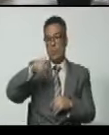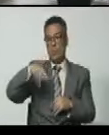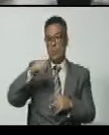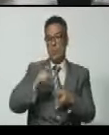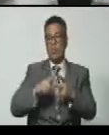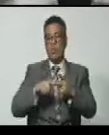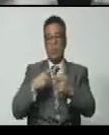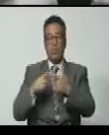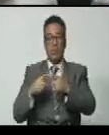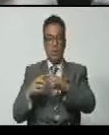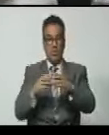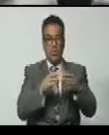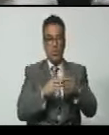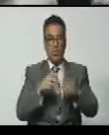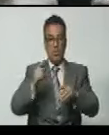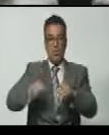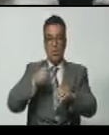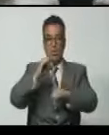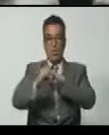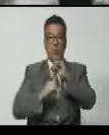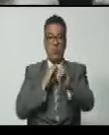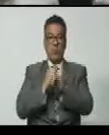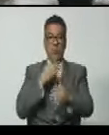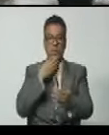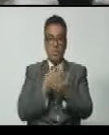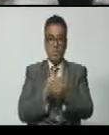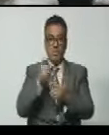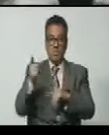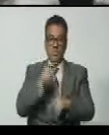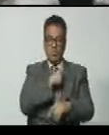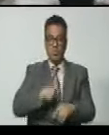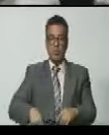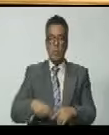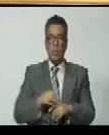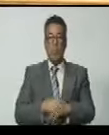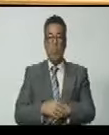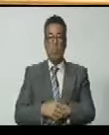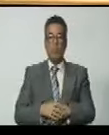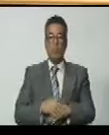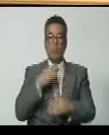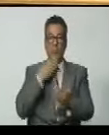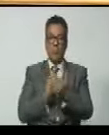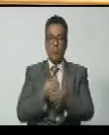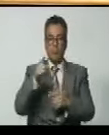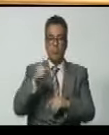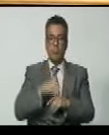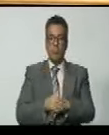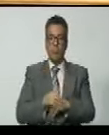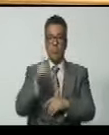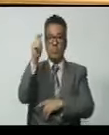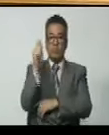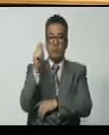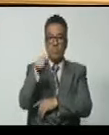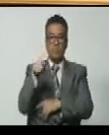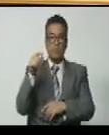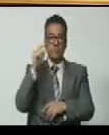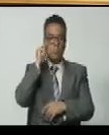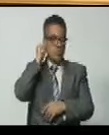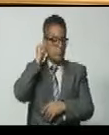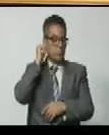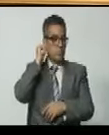ante los demás organismos y tribunales internacionales. Muchísimas gracias, señor presidente. Muchas gracias,